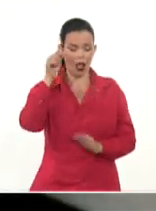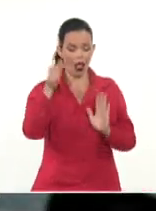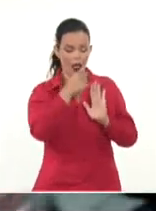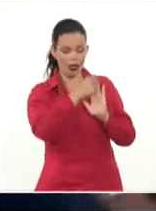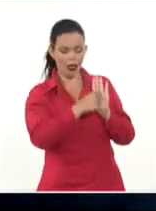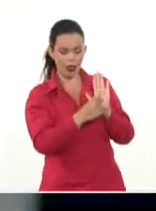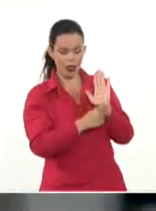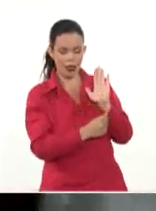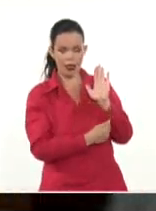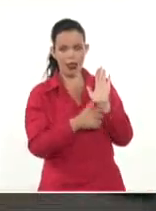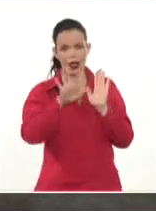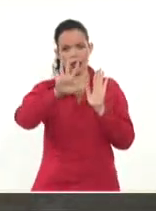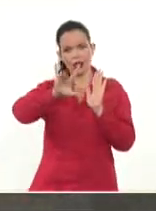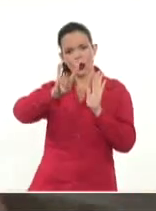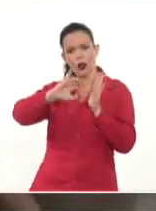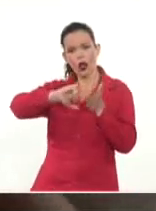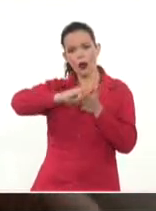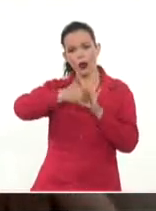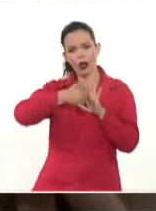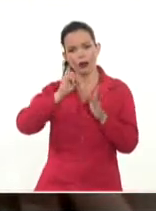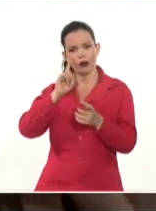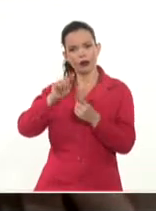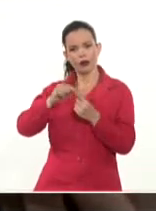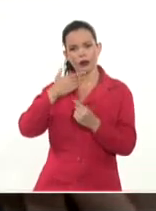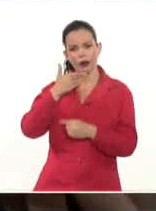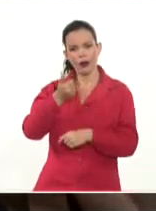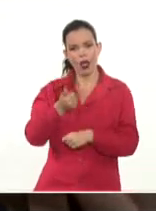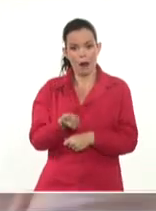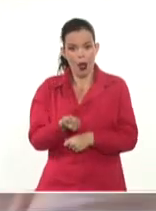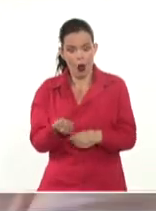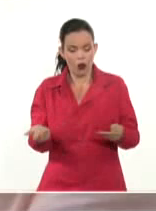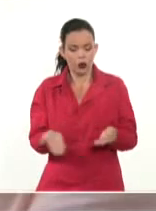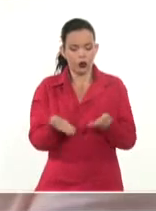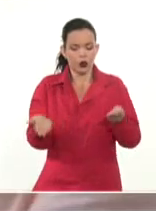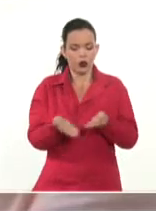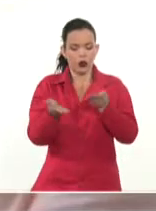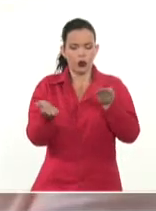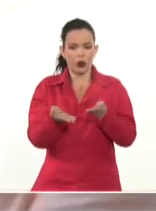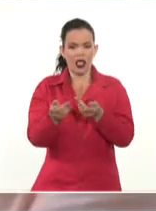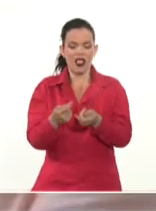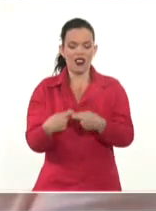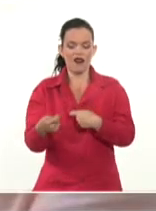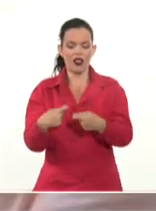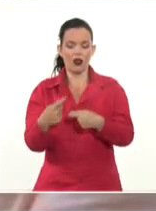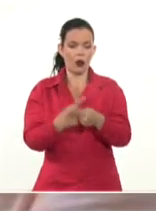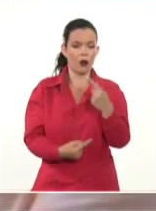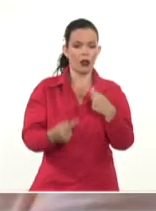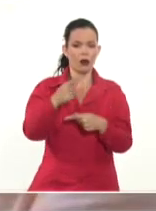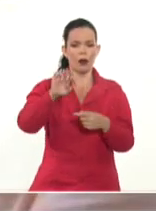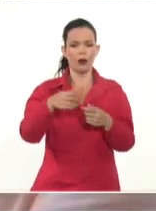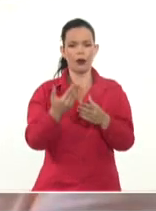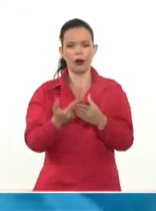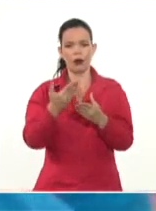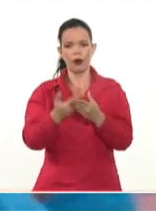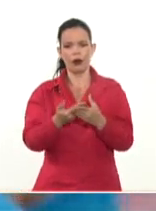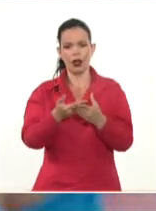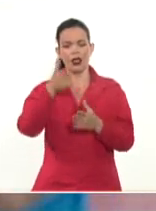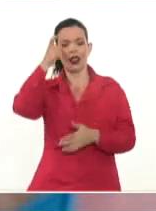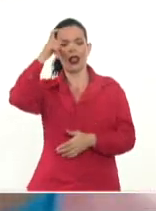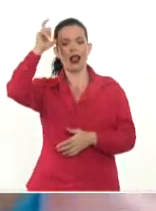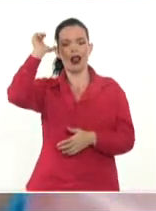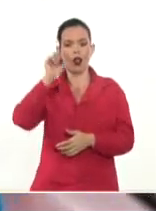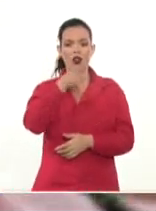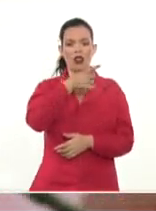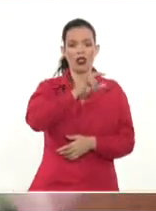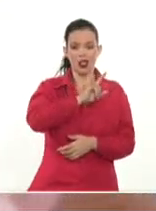59 proyectos de inversión extranjera destinados hacia múltiples localidades. Las mayores inversiones se localizan en el grupo empresarial ganadero con 16, seguidas